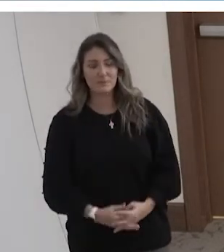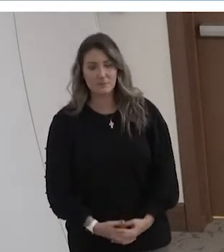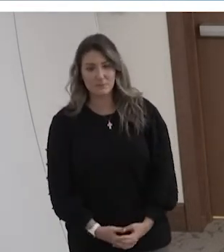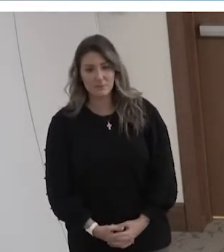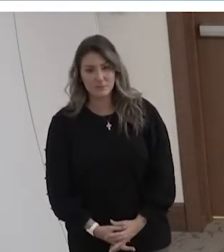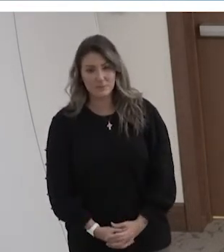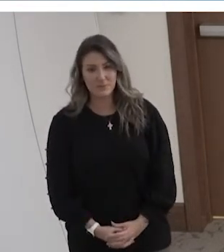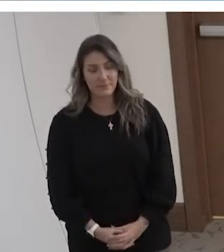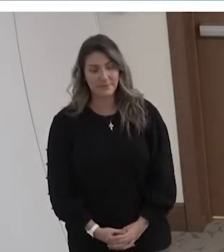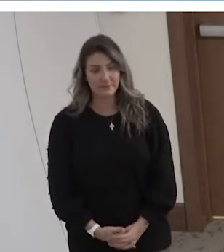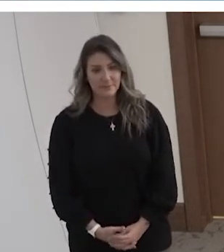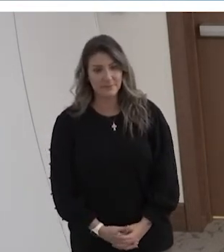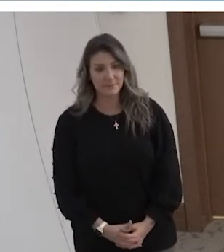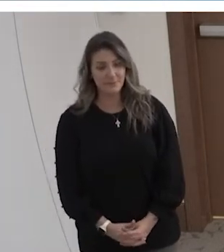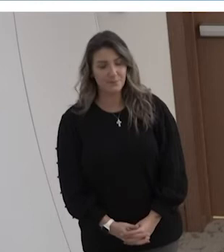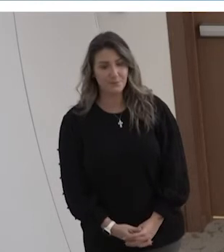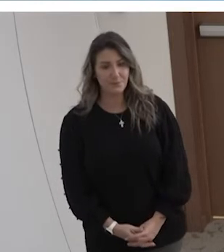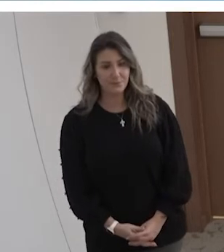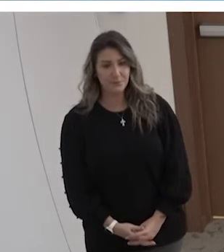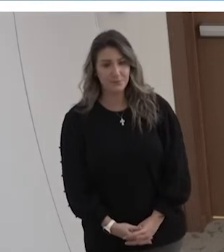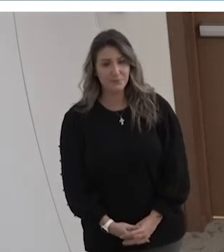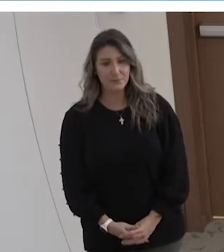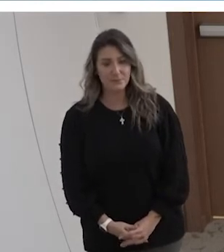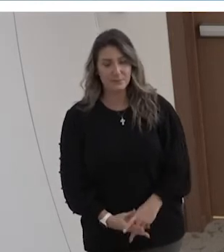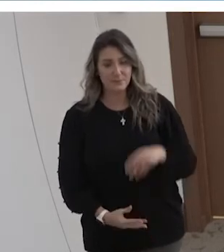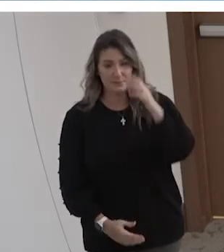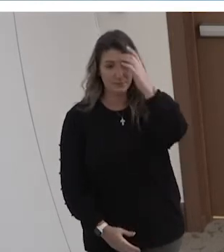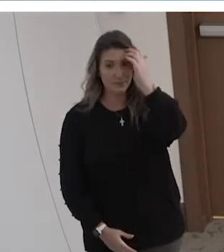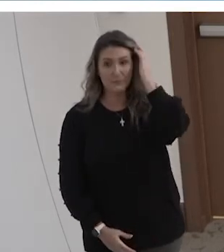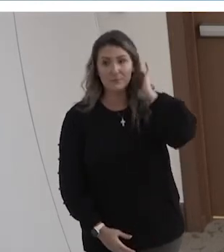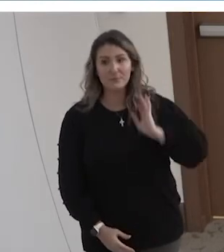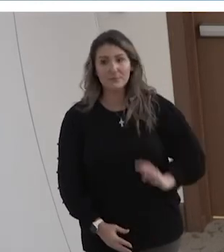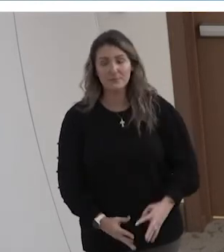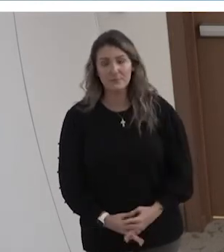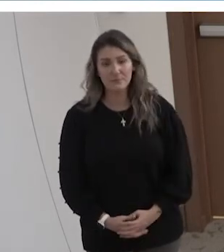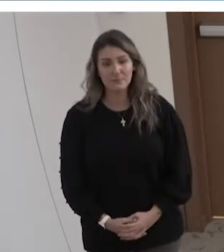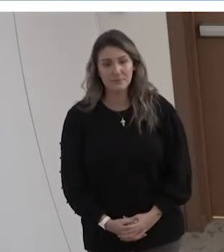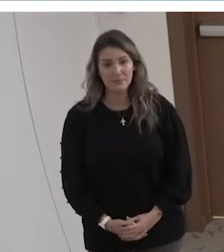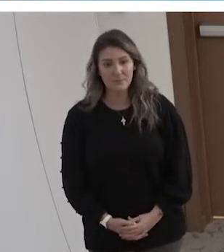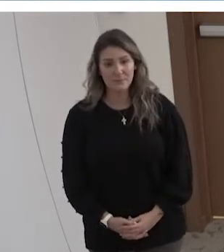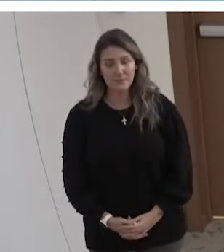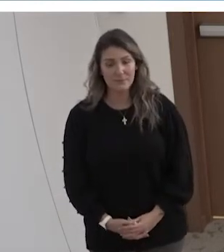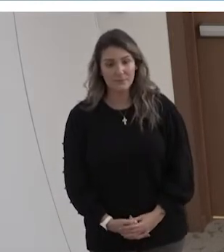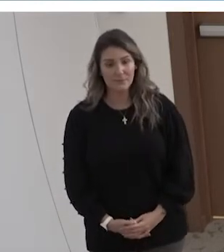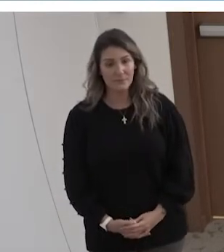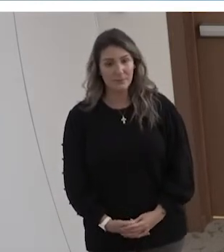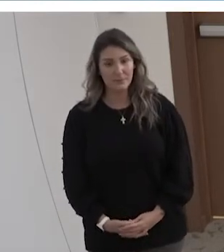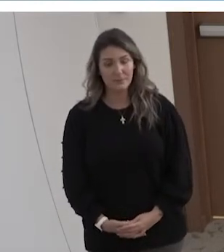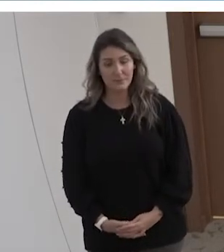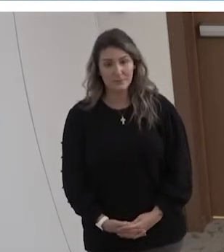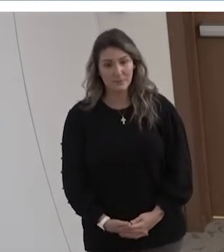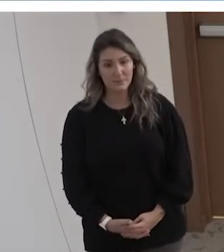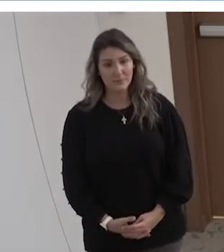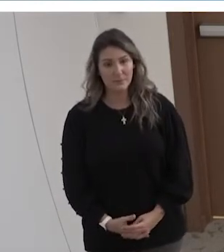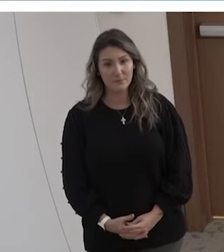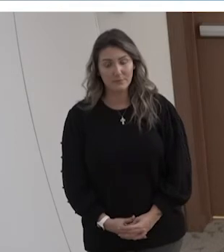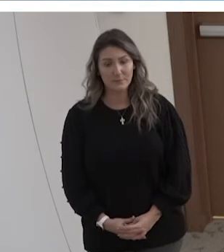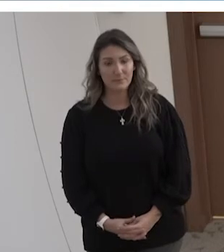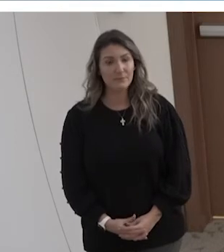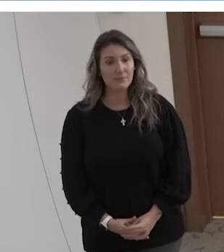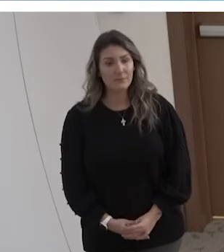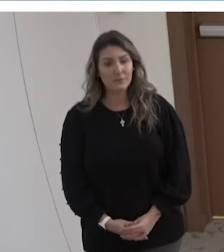Disminuye las infecciones, que se infecte uno 5 veces más a los que se vacunan.